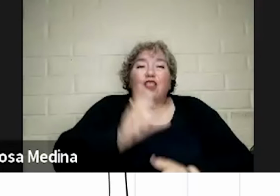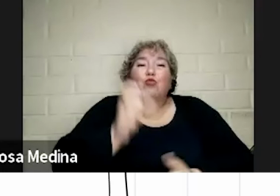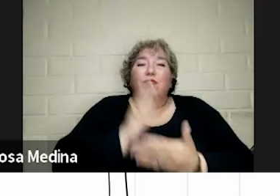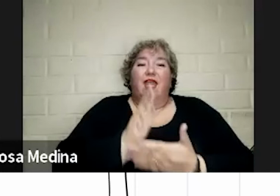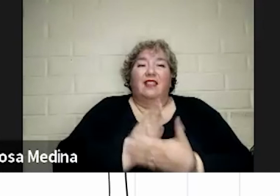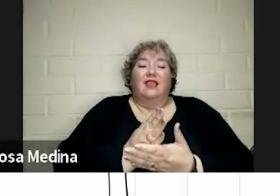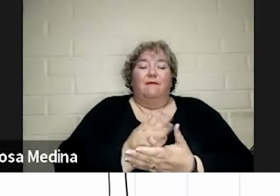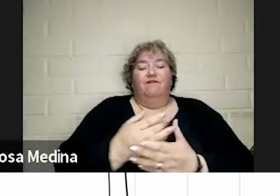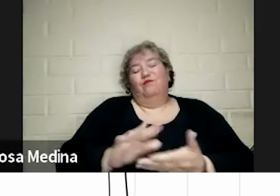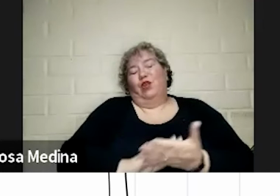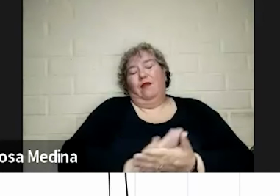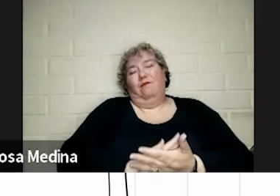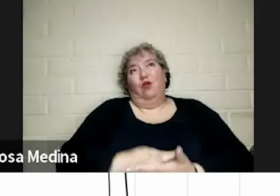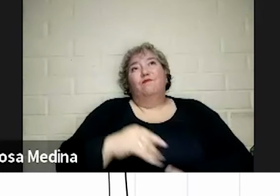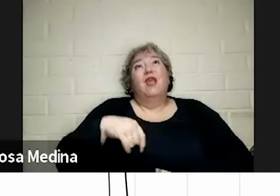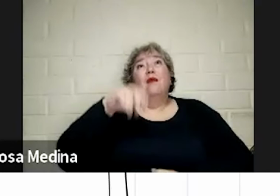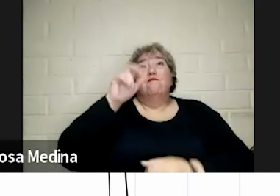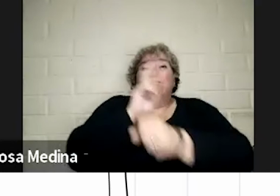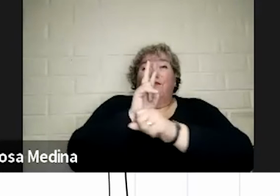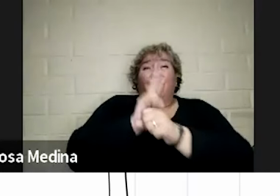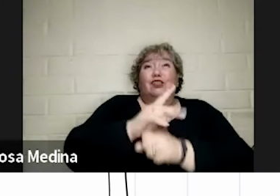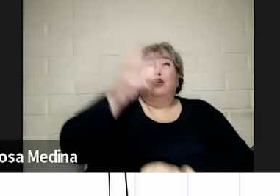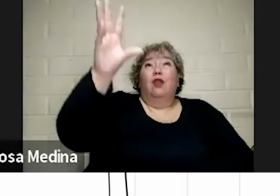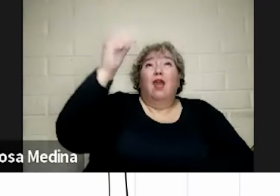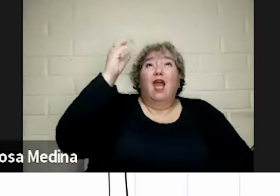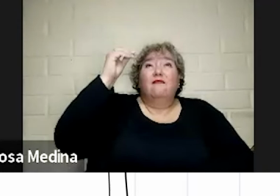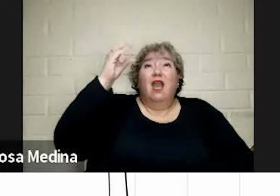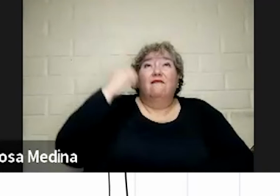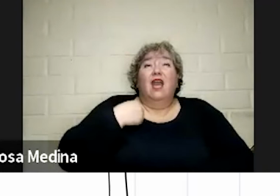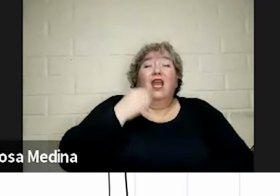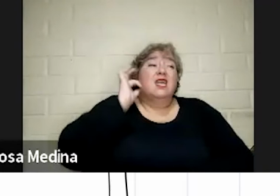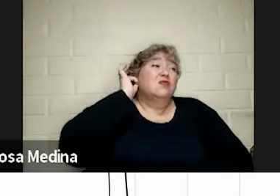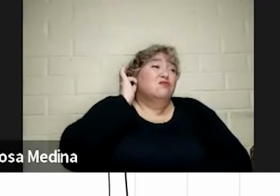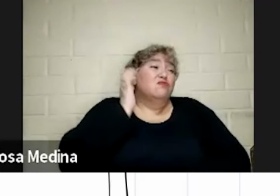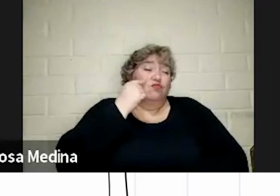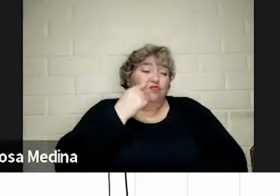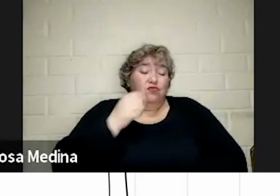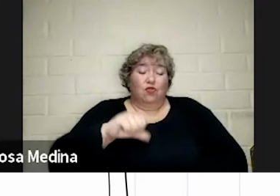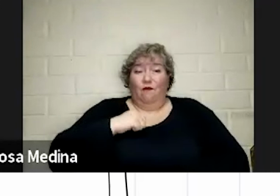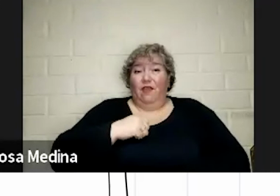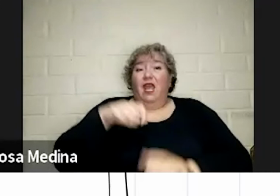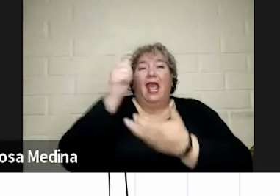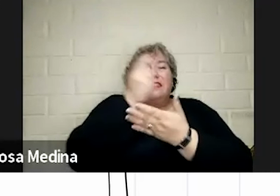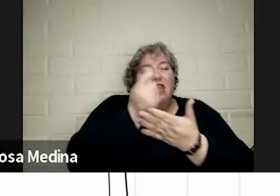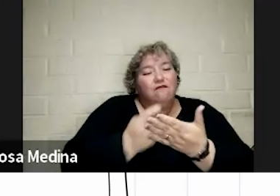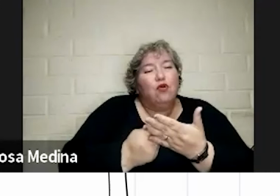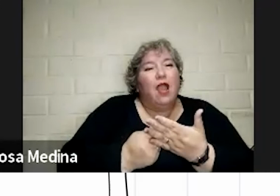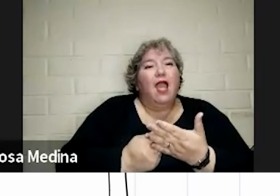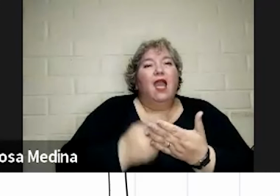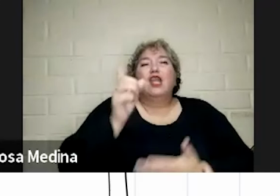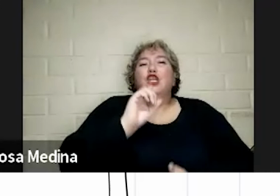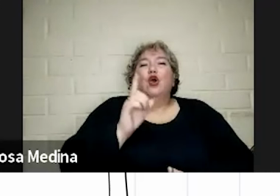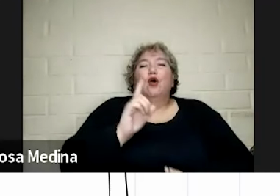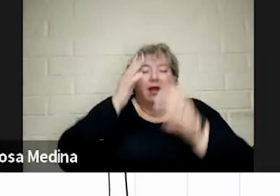estrategia es dibujar mientras escucha para poner más atención, el profesor sabe que si el niño está dibujando, lo está haciendo para poner atención y no porque